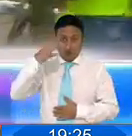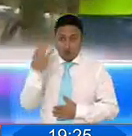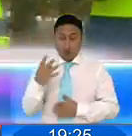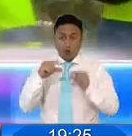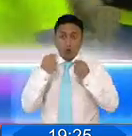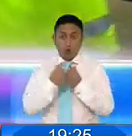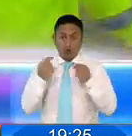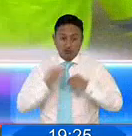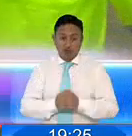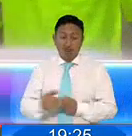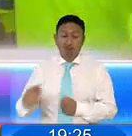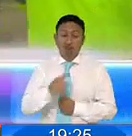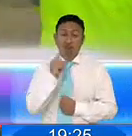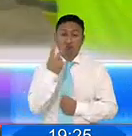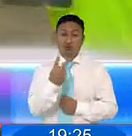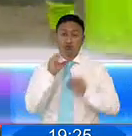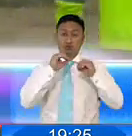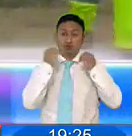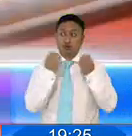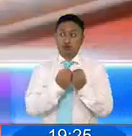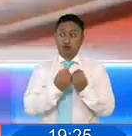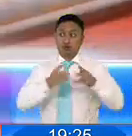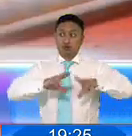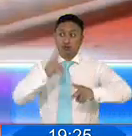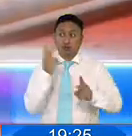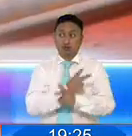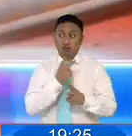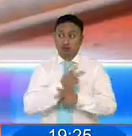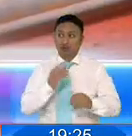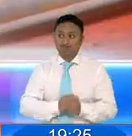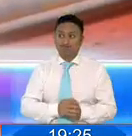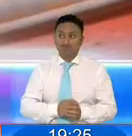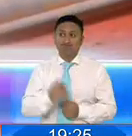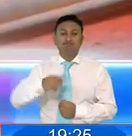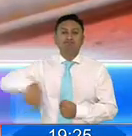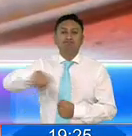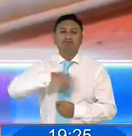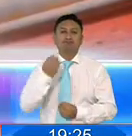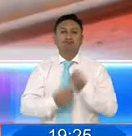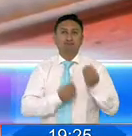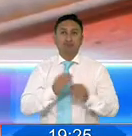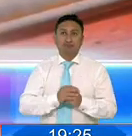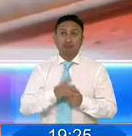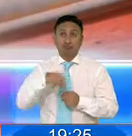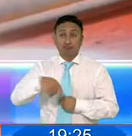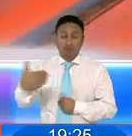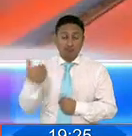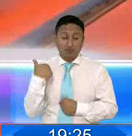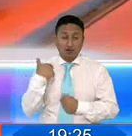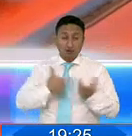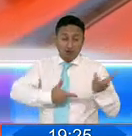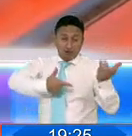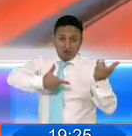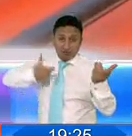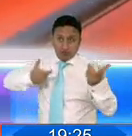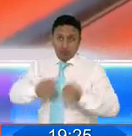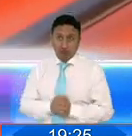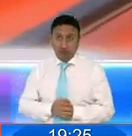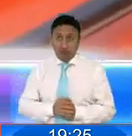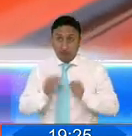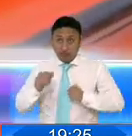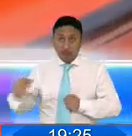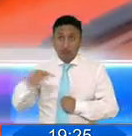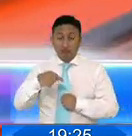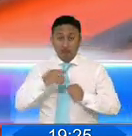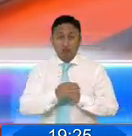era neutralizar a 2 organizaciones delictivas, las cuales se dedicaban a la tenencia de armas de fuego, y de ahí las